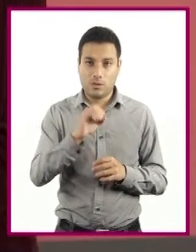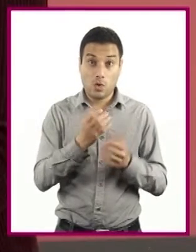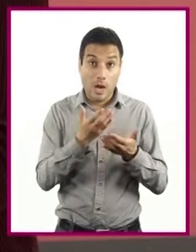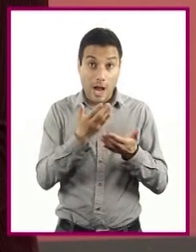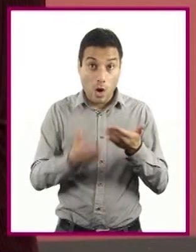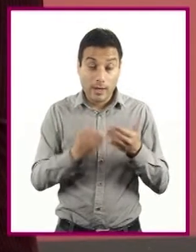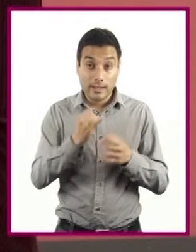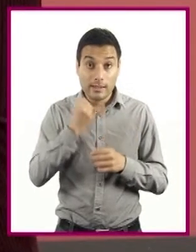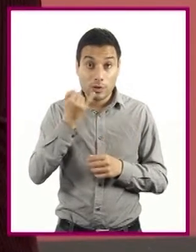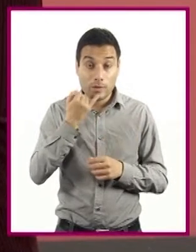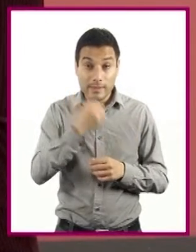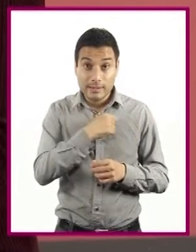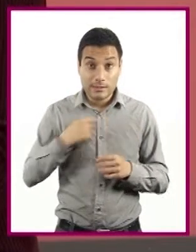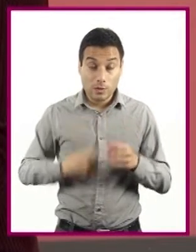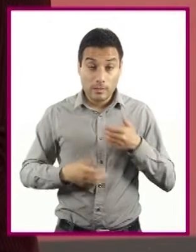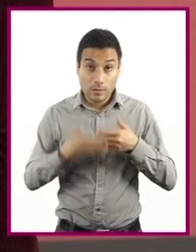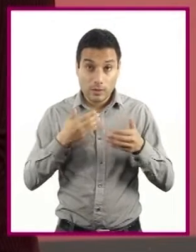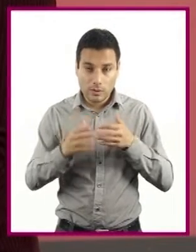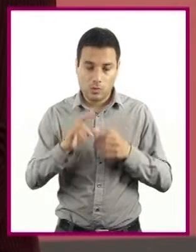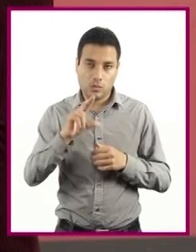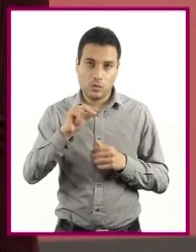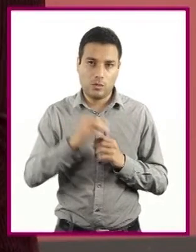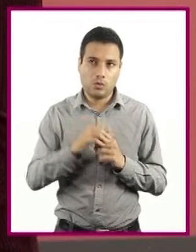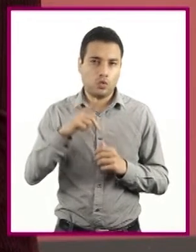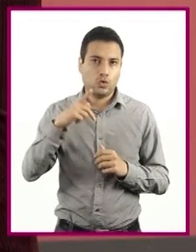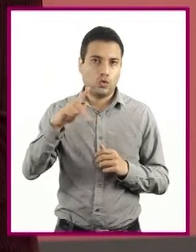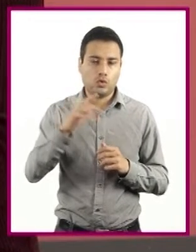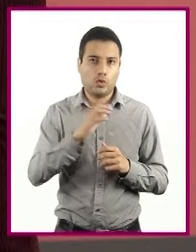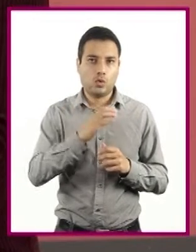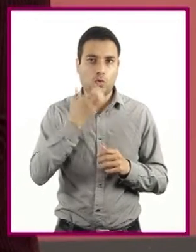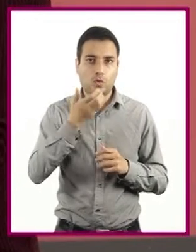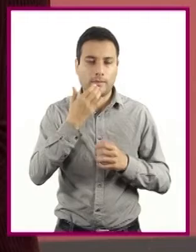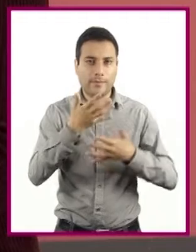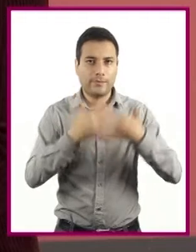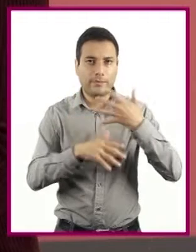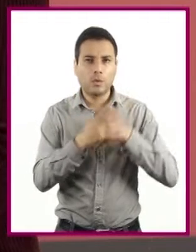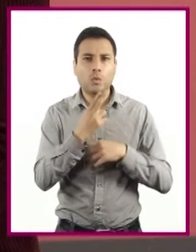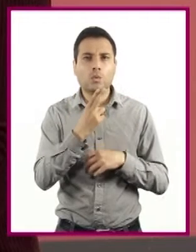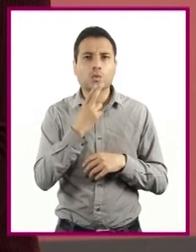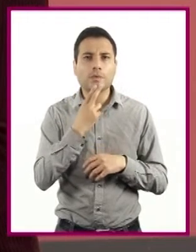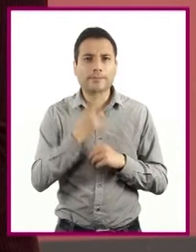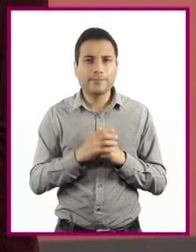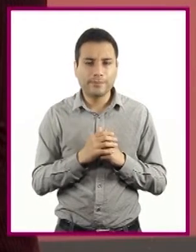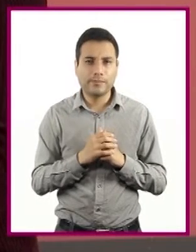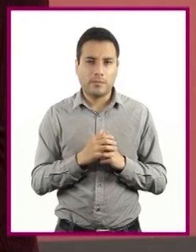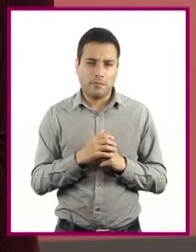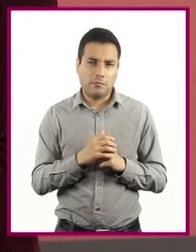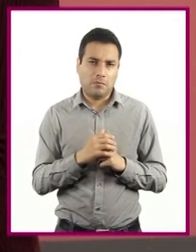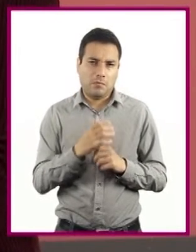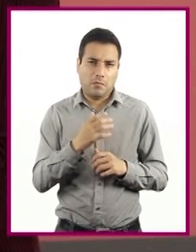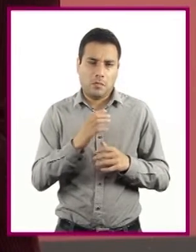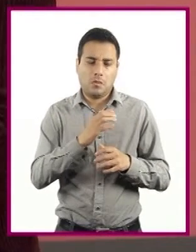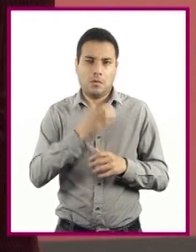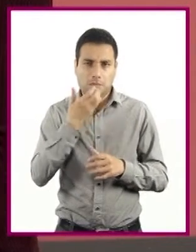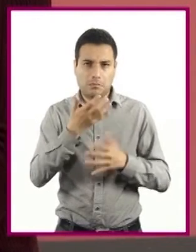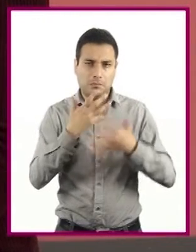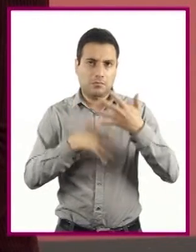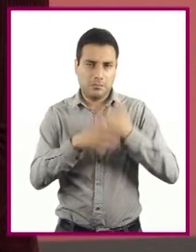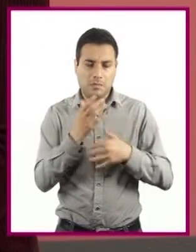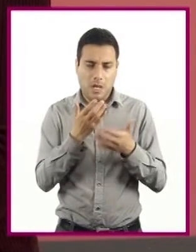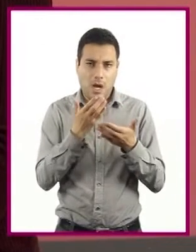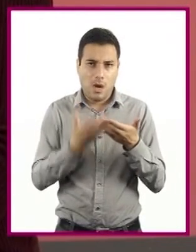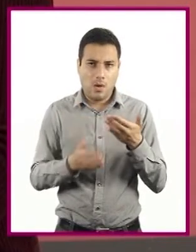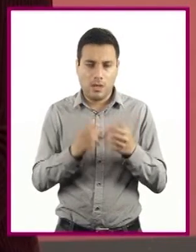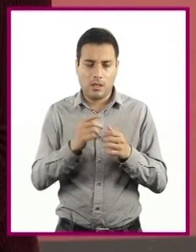hoy. Aunque son frases en chino clásico, estos proverbios se usan sin ningún problema dentro del chino moderno y son